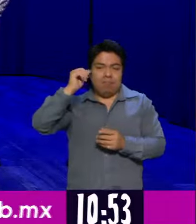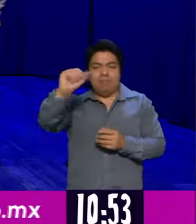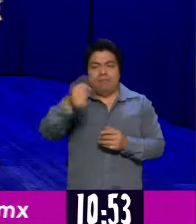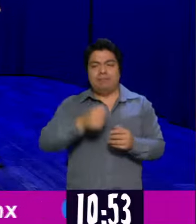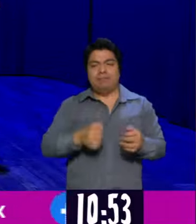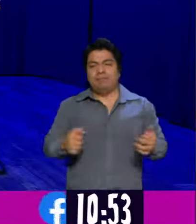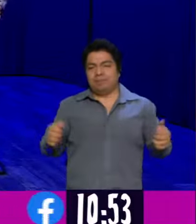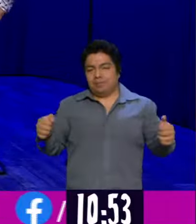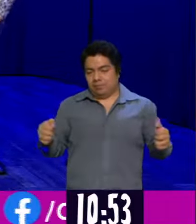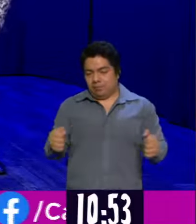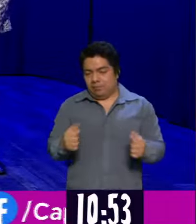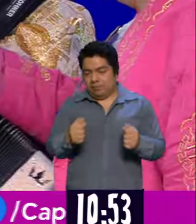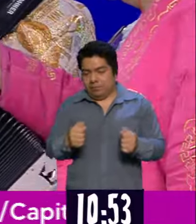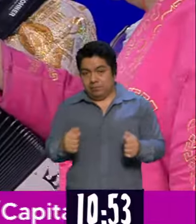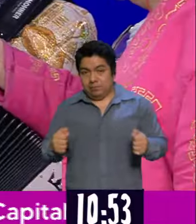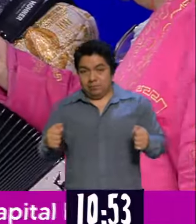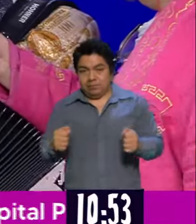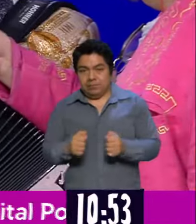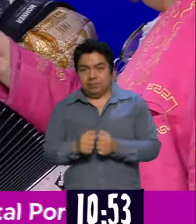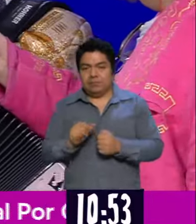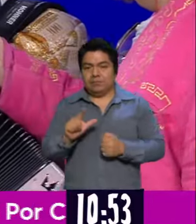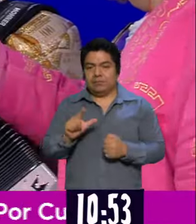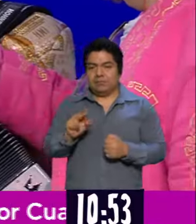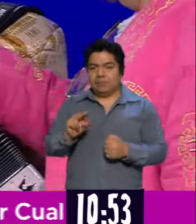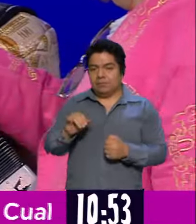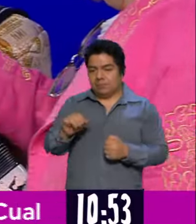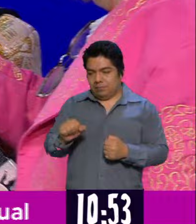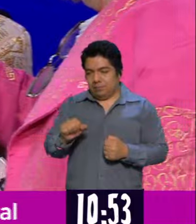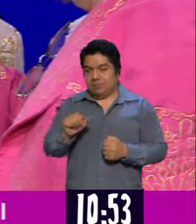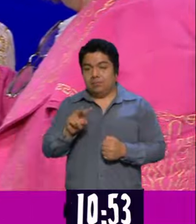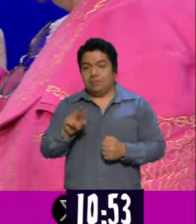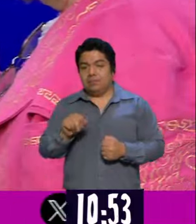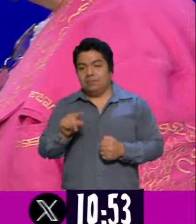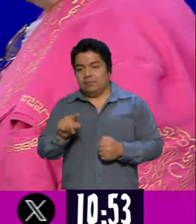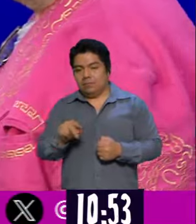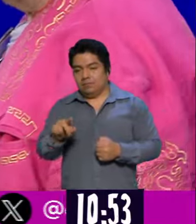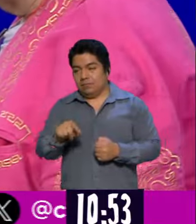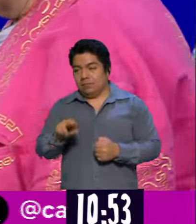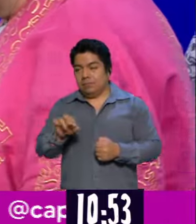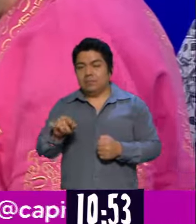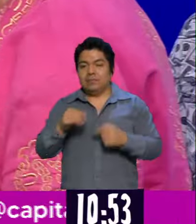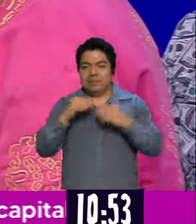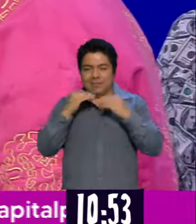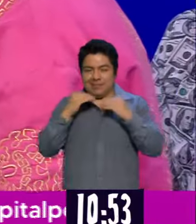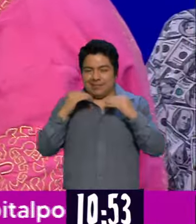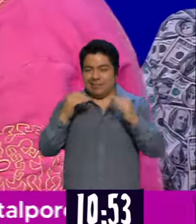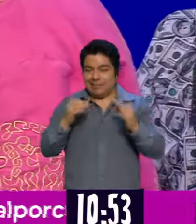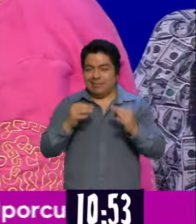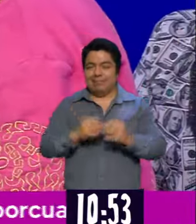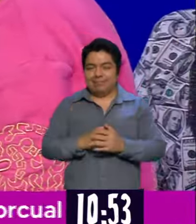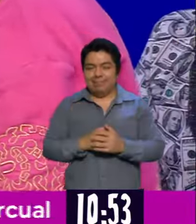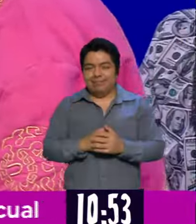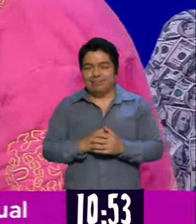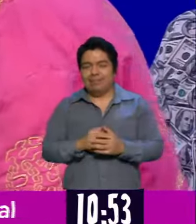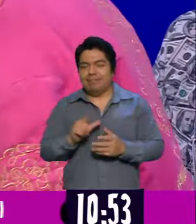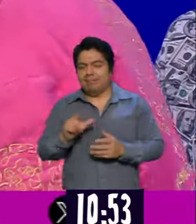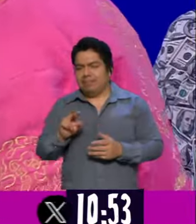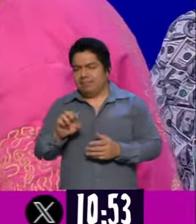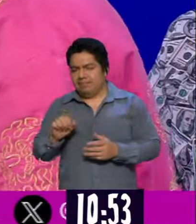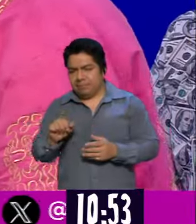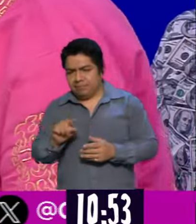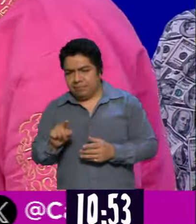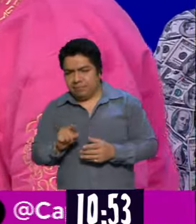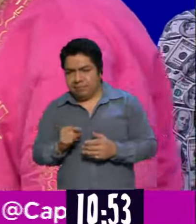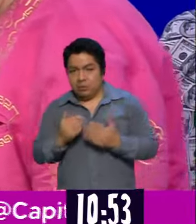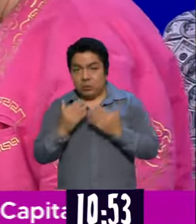acordeón. En el acordeón, Luis Daniel Vázquez, aquí para servirles. Mire la sonrisa todos, de Luis Daniel. Pero ¿eh? Espérame, Luis Daniel, no hay